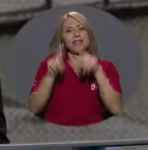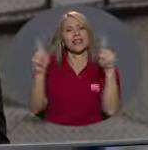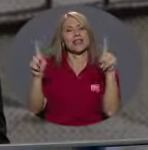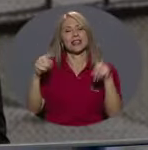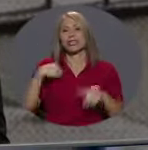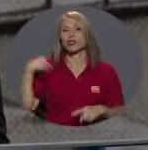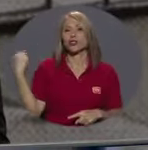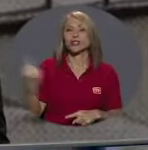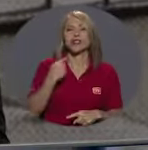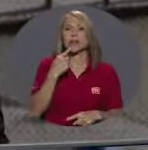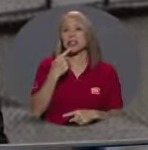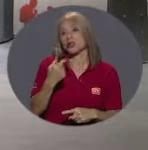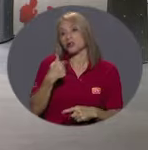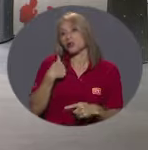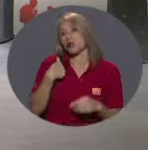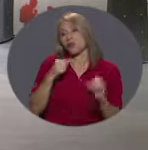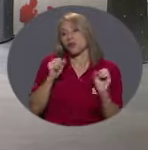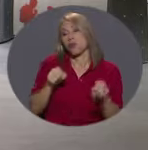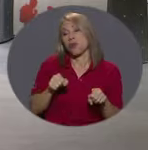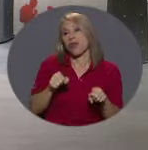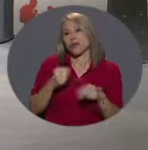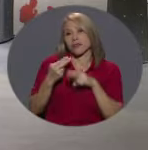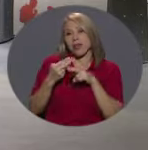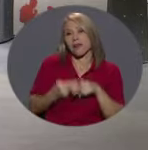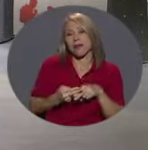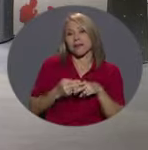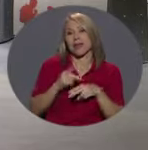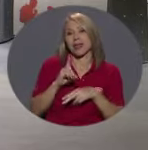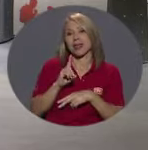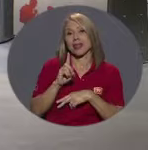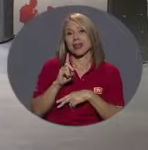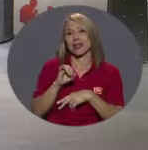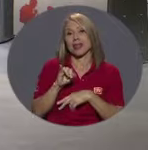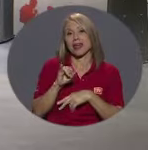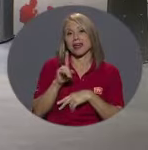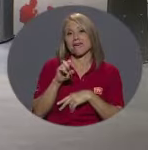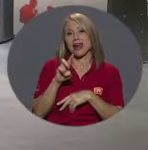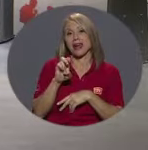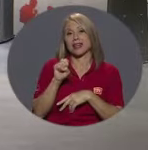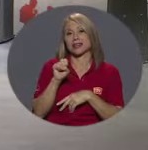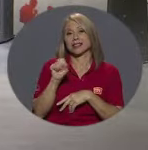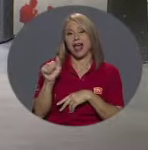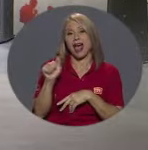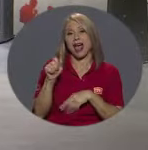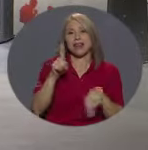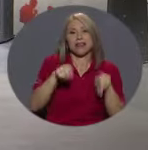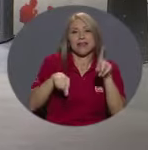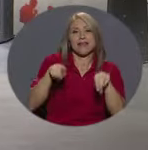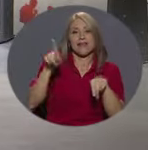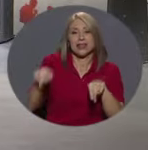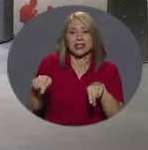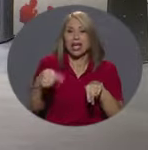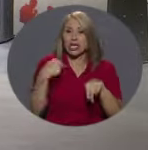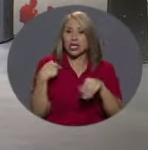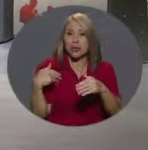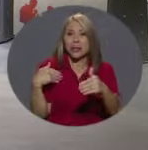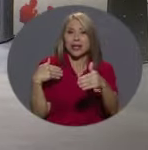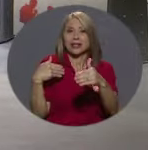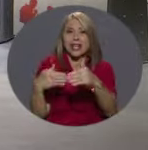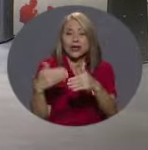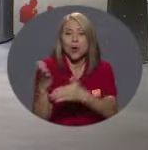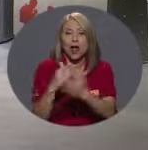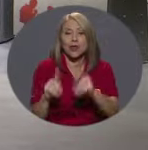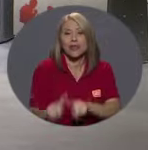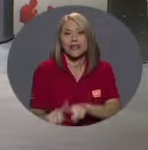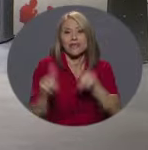Yo siempre he dicho que yo me puedo llamar diverso en la medida en que me acerco a aquello que es tan diferente a mí, y aunque no